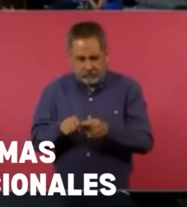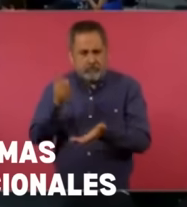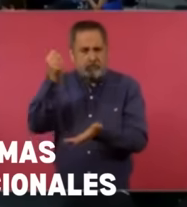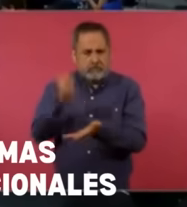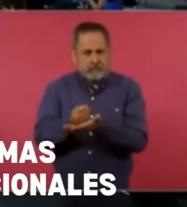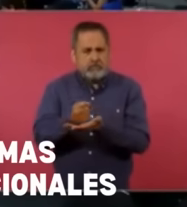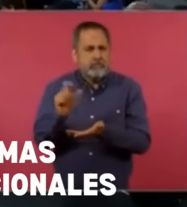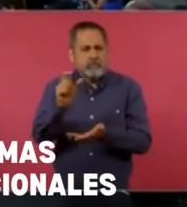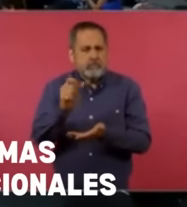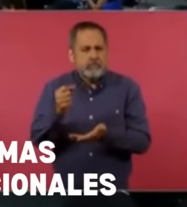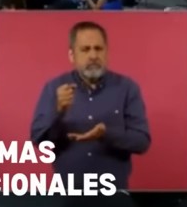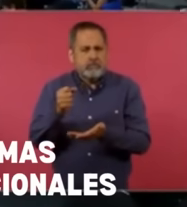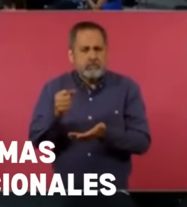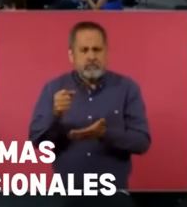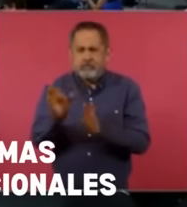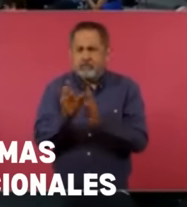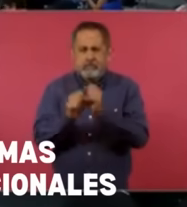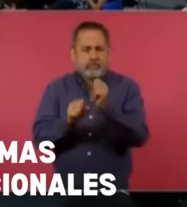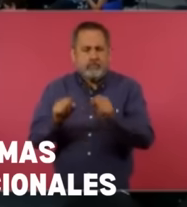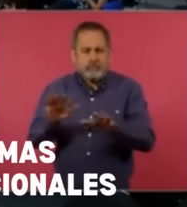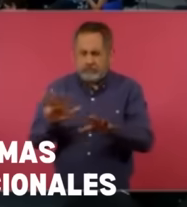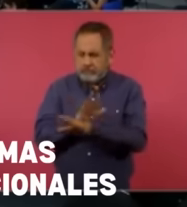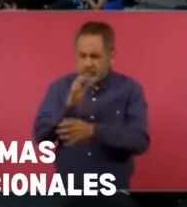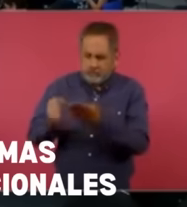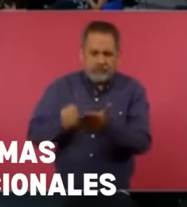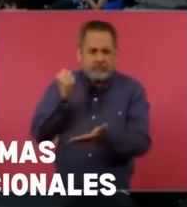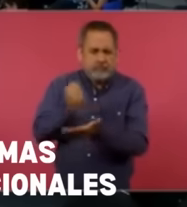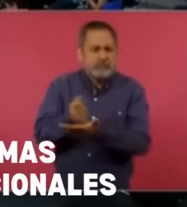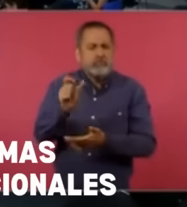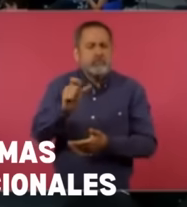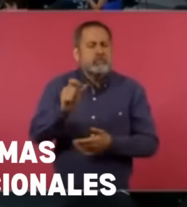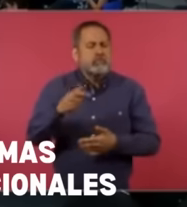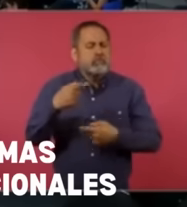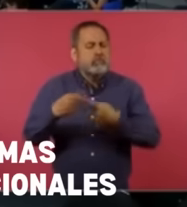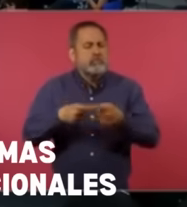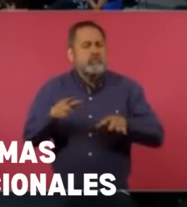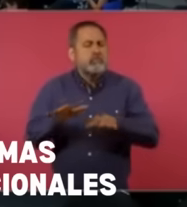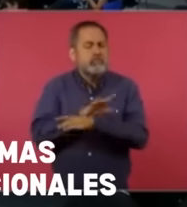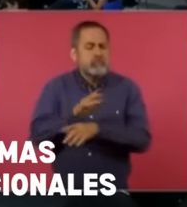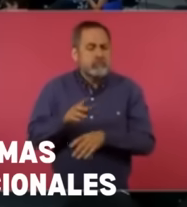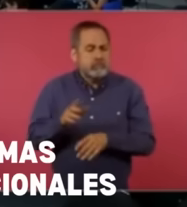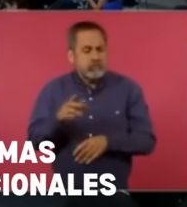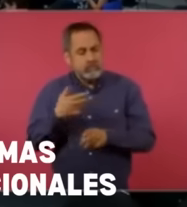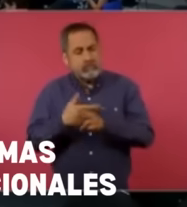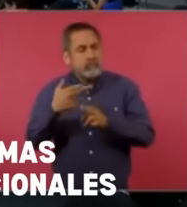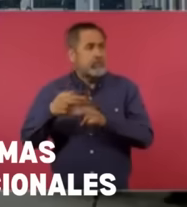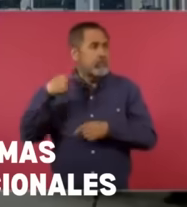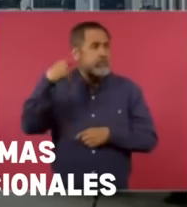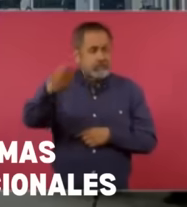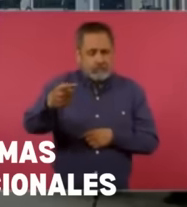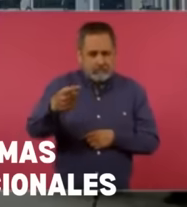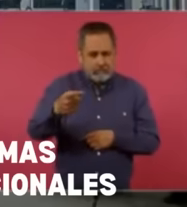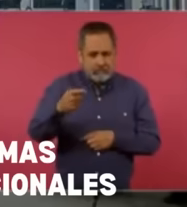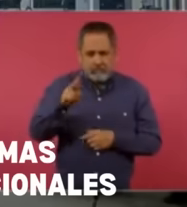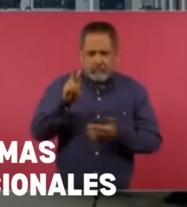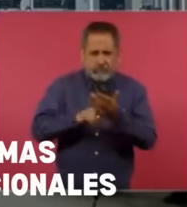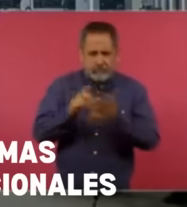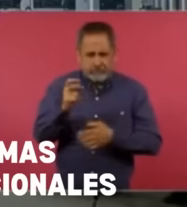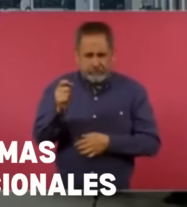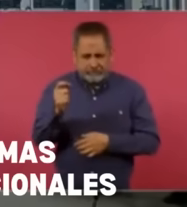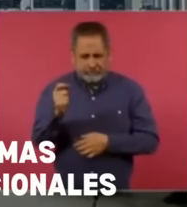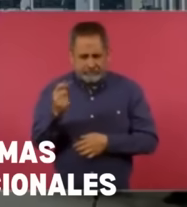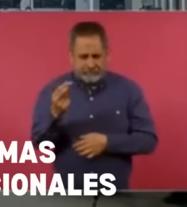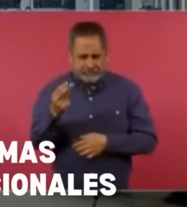2025 o A mediados del 2025 cree que la reforma judicial pudiera pasar Entonces hasta el primer trimestre del